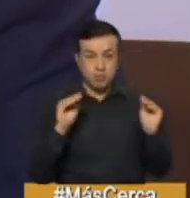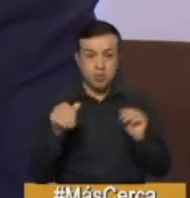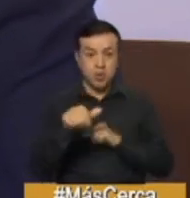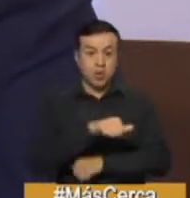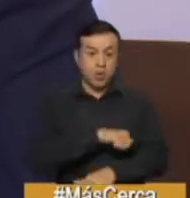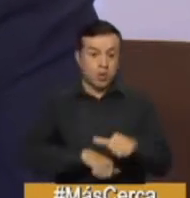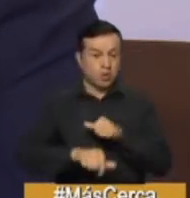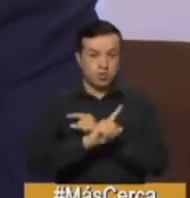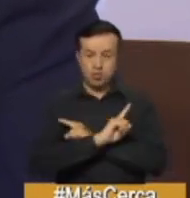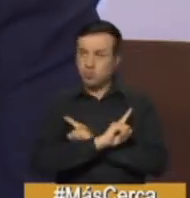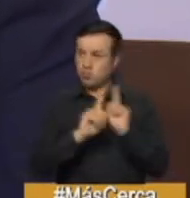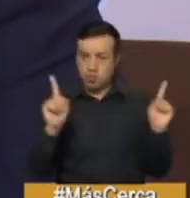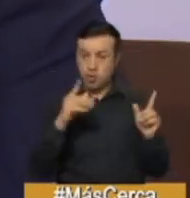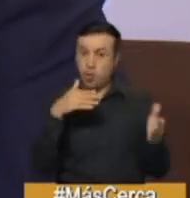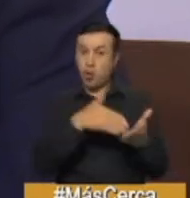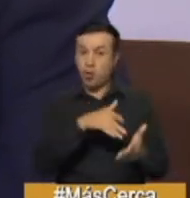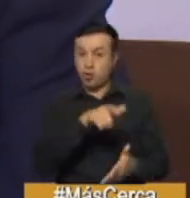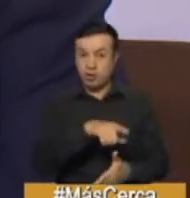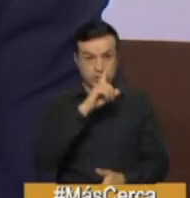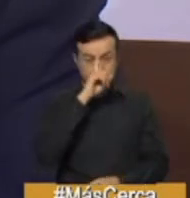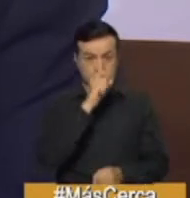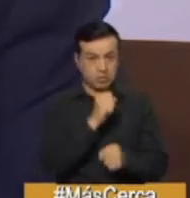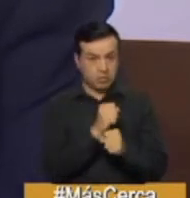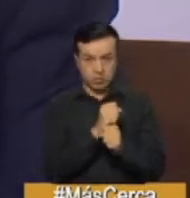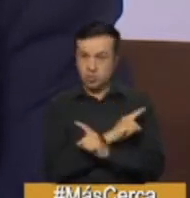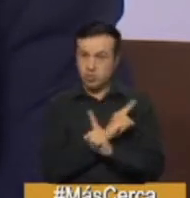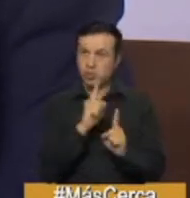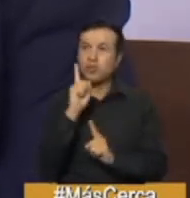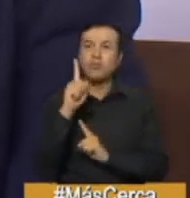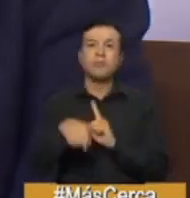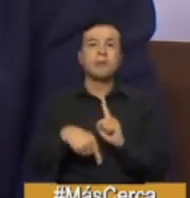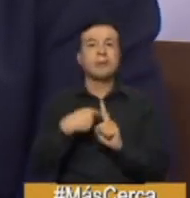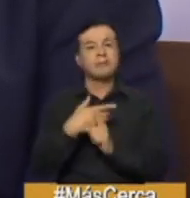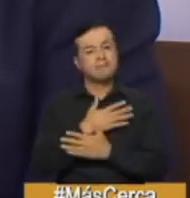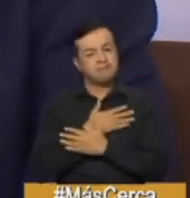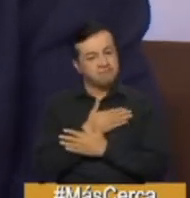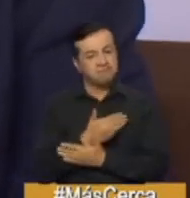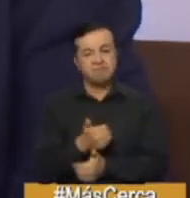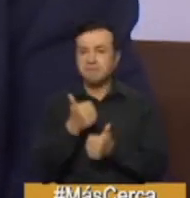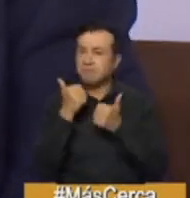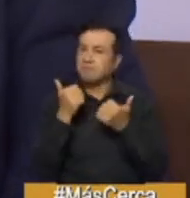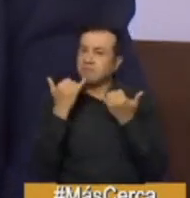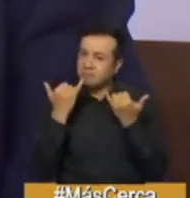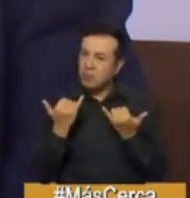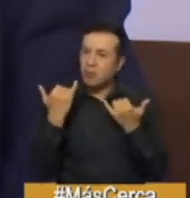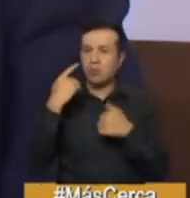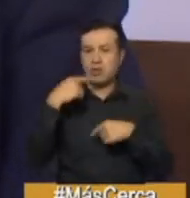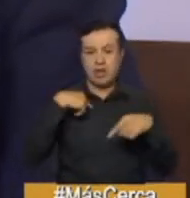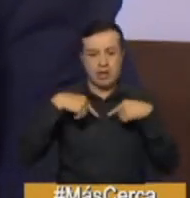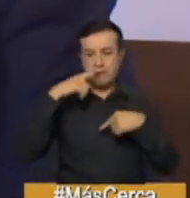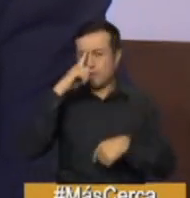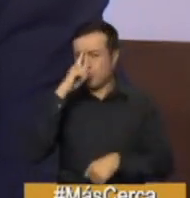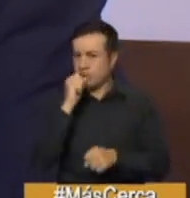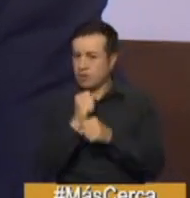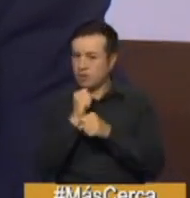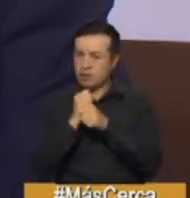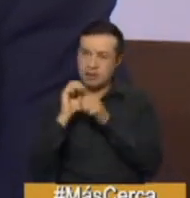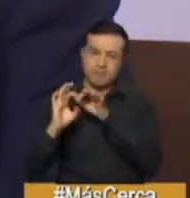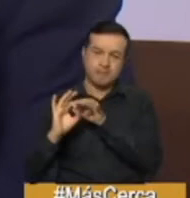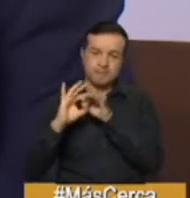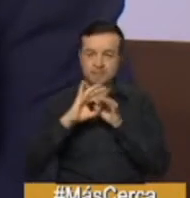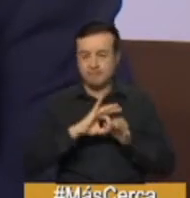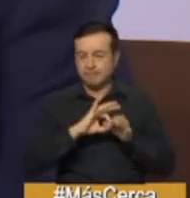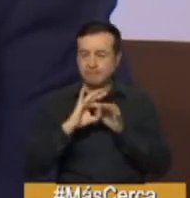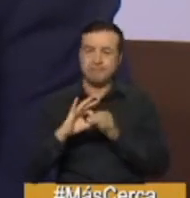represalia de ellos pero yo cada vez más saludo que la relación laboral se está convirtiendo en un protagonismo